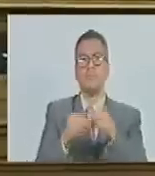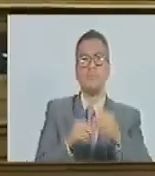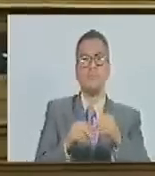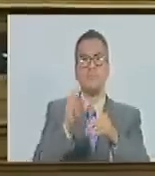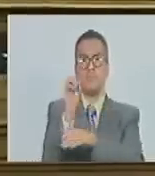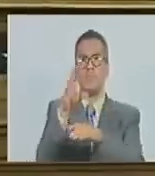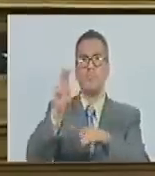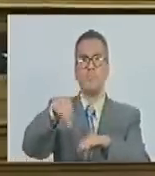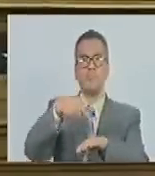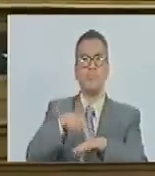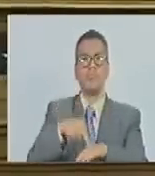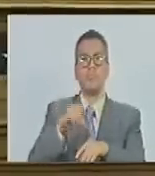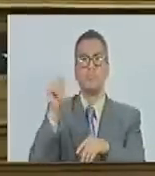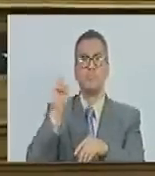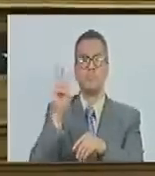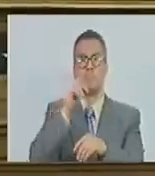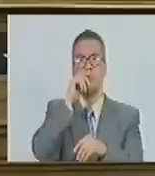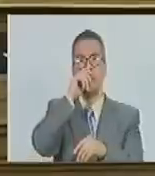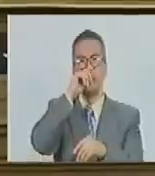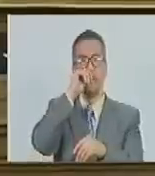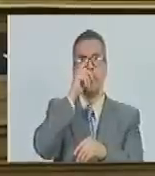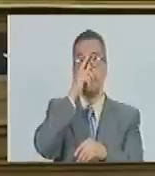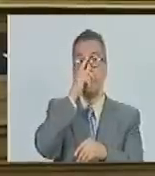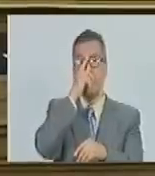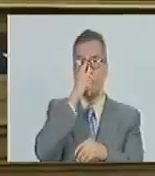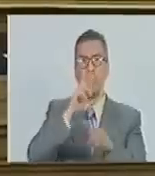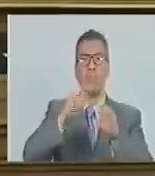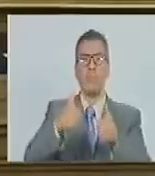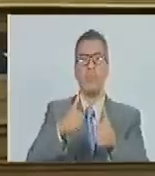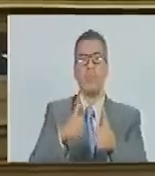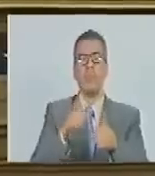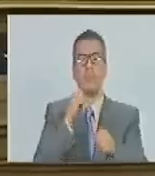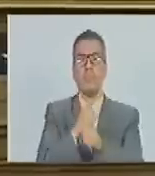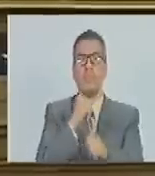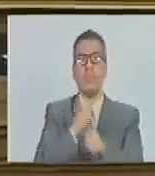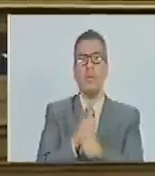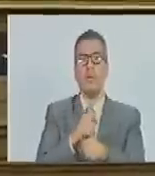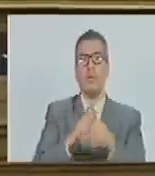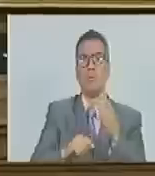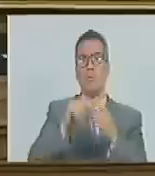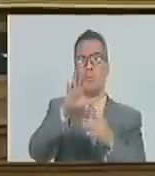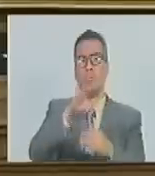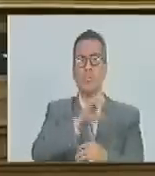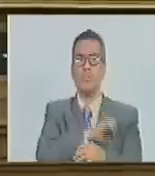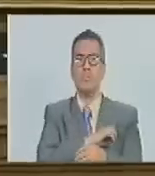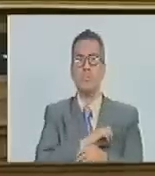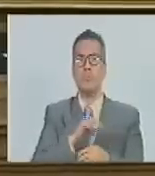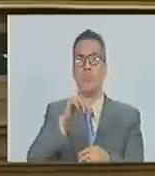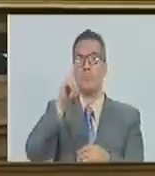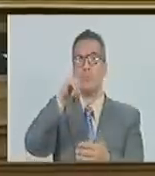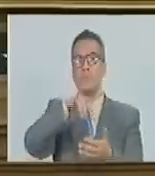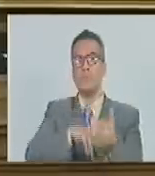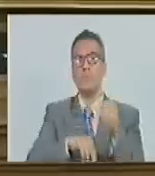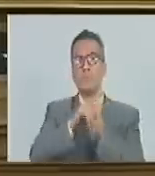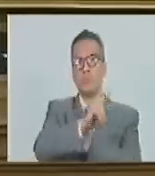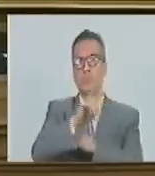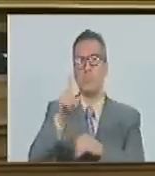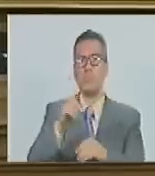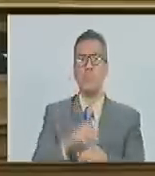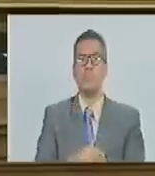es la Asamblea Nacional de Venezuela, que inició su función el 5 de enero del año